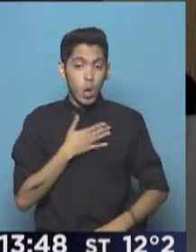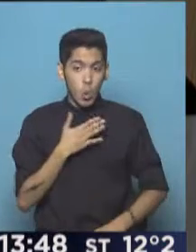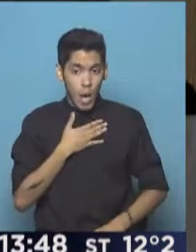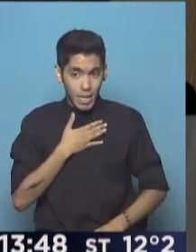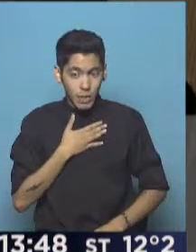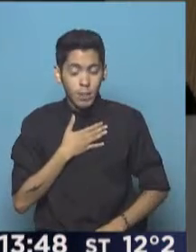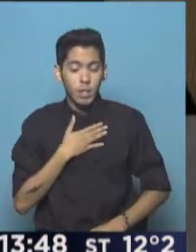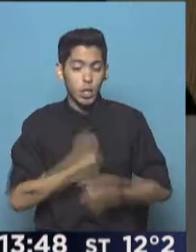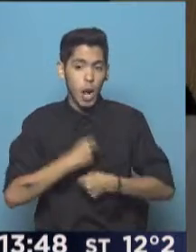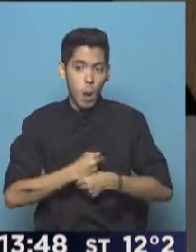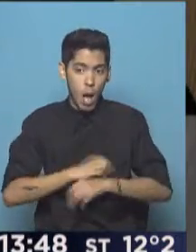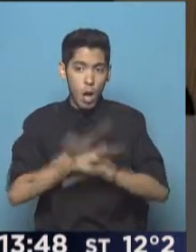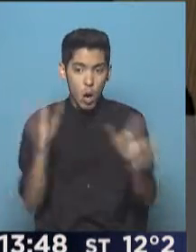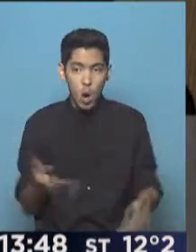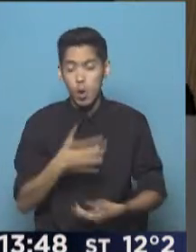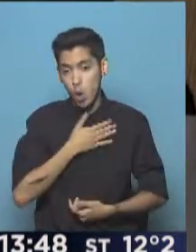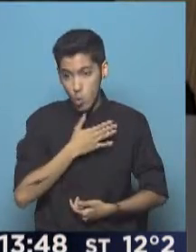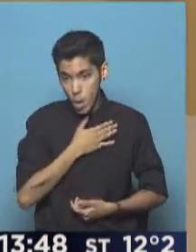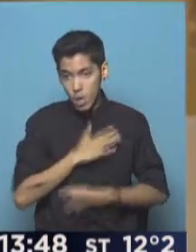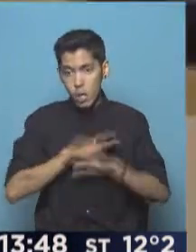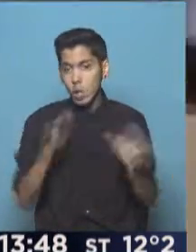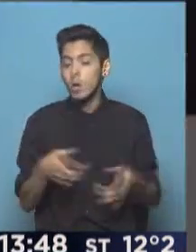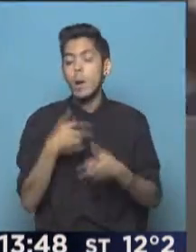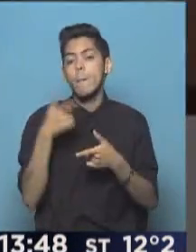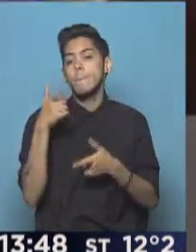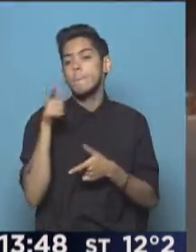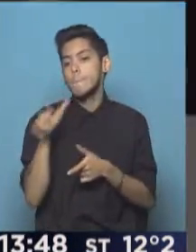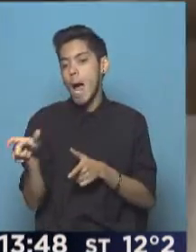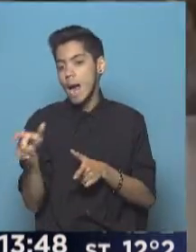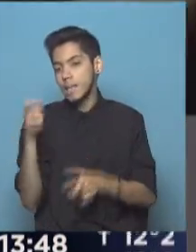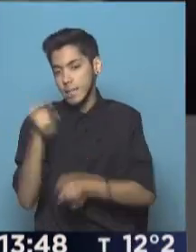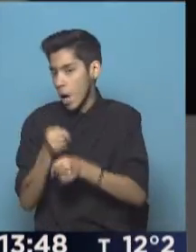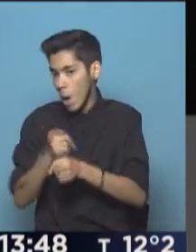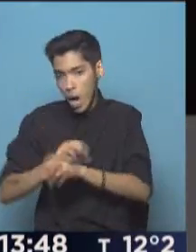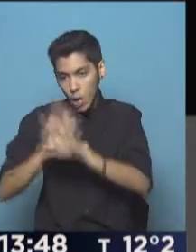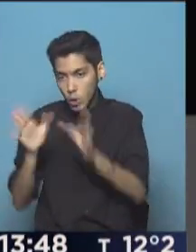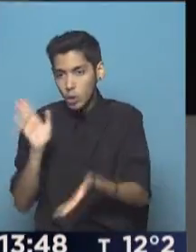parte, la parte que a nosotros nos corresponde, es la parte de ser ayudantes de la justicia.